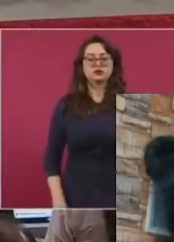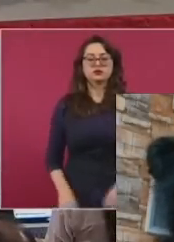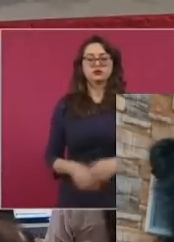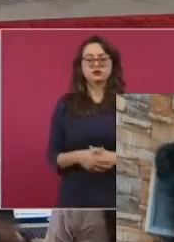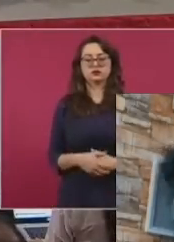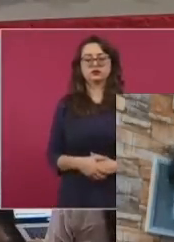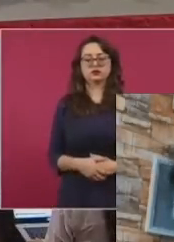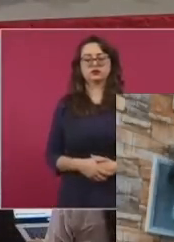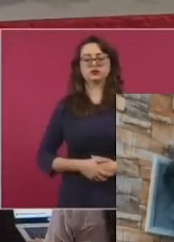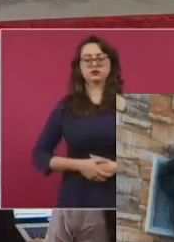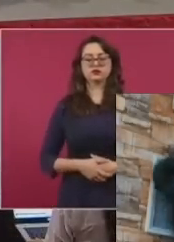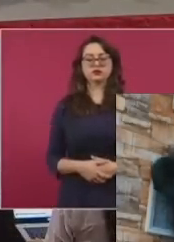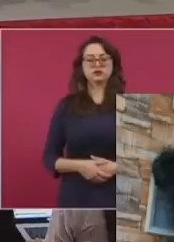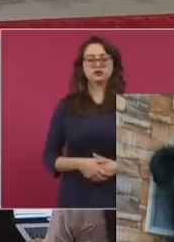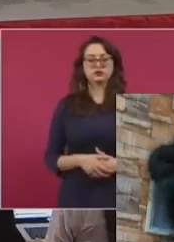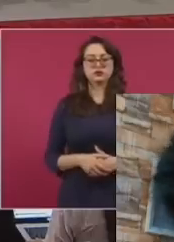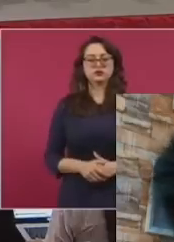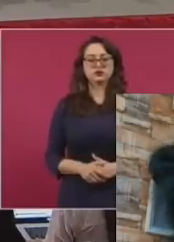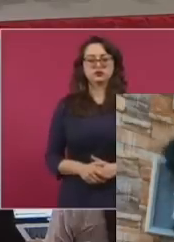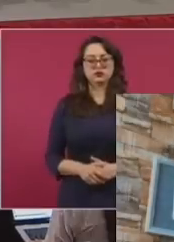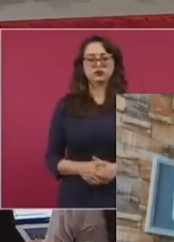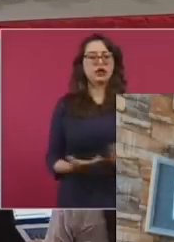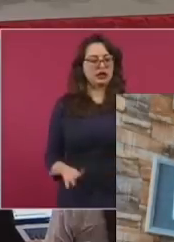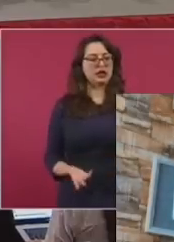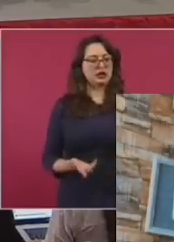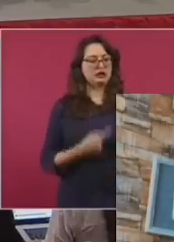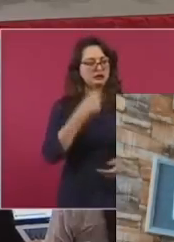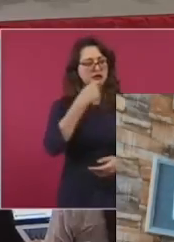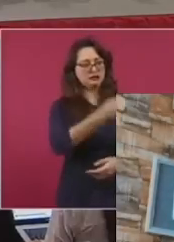Sí aquí está claro